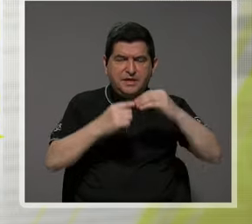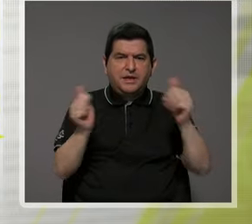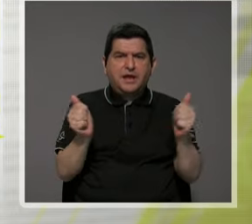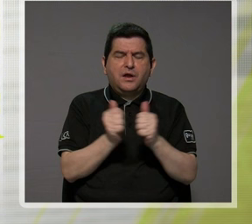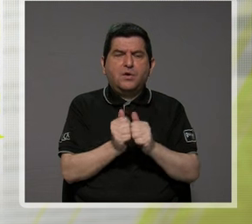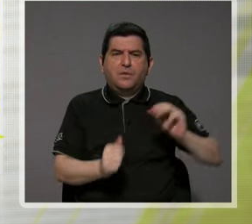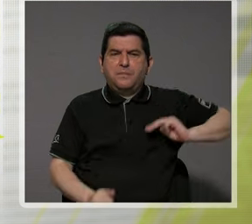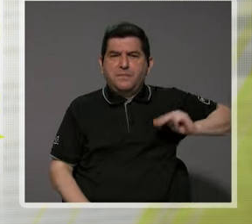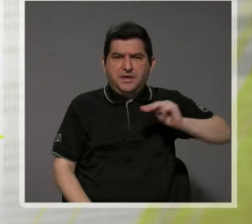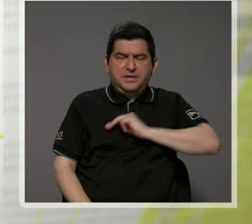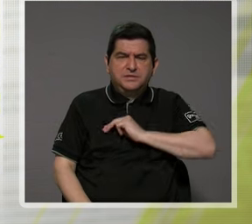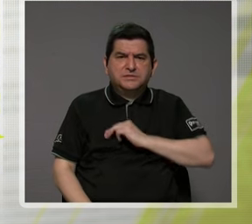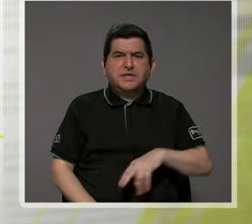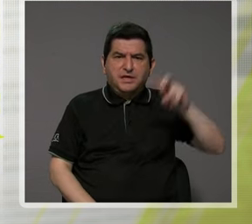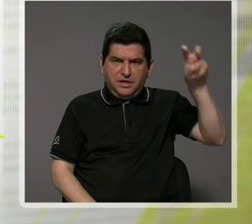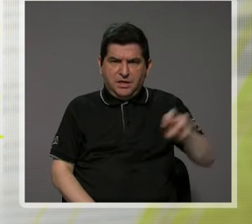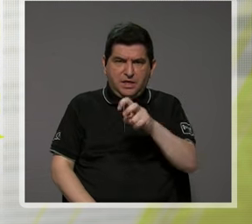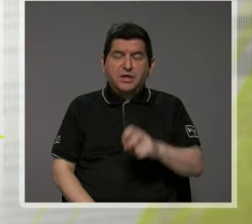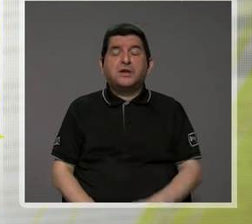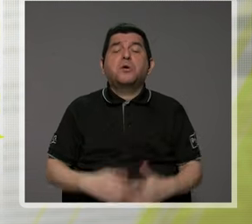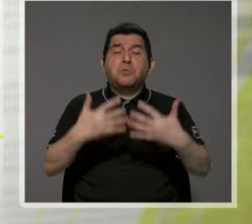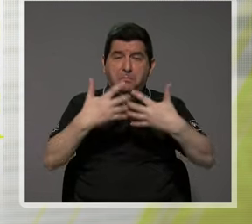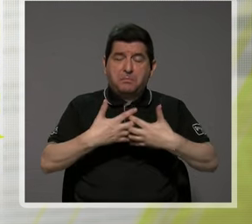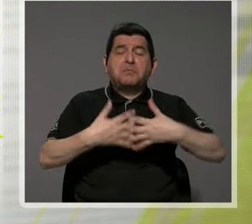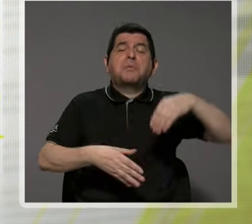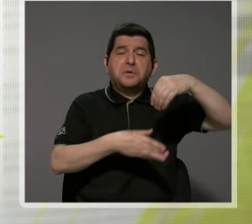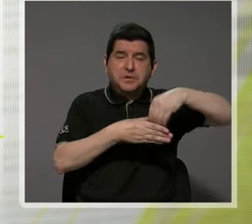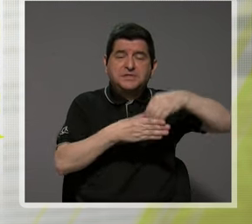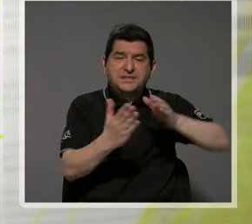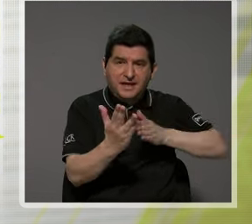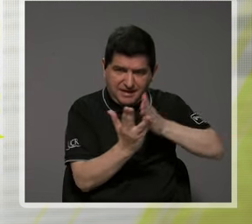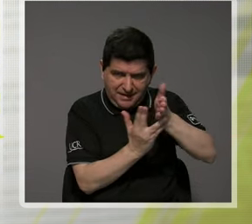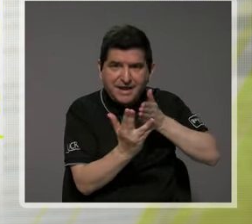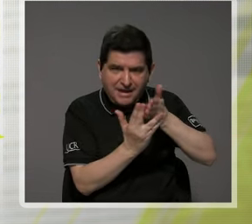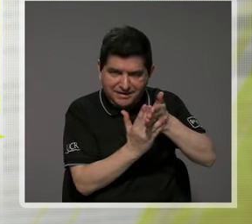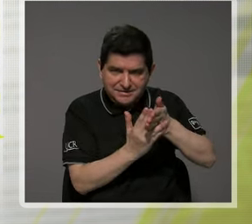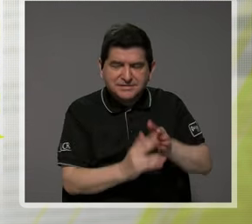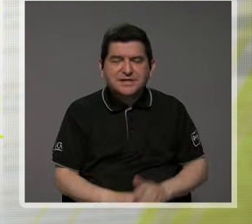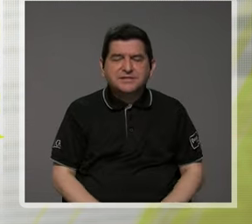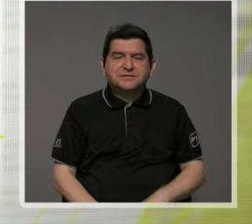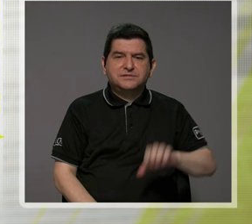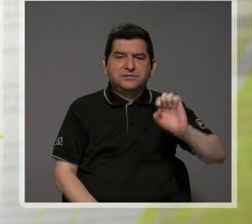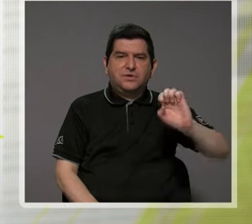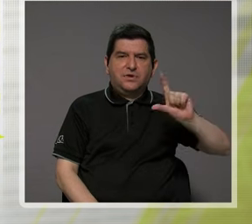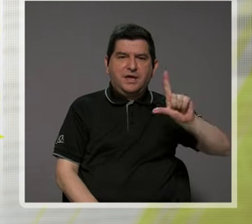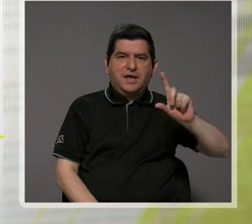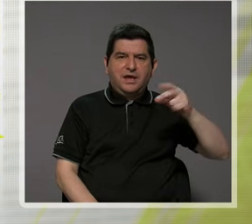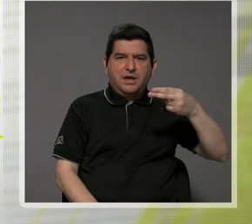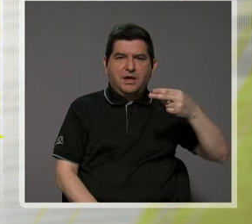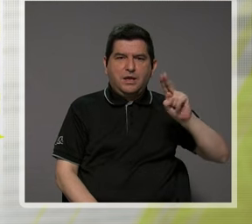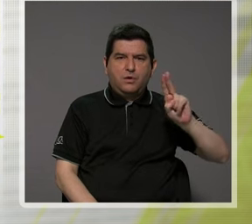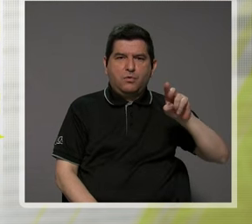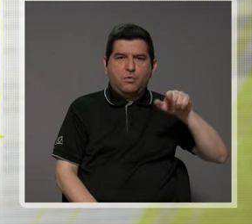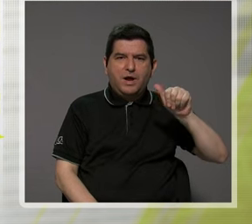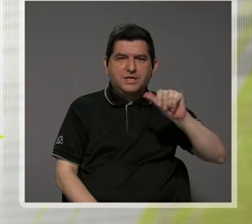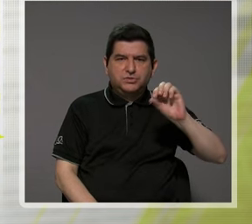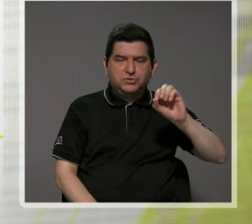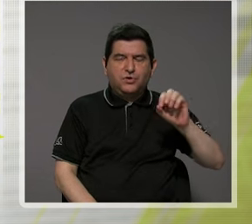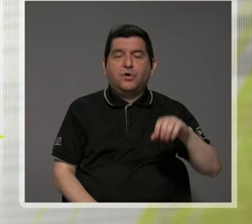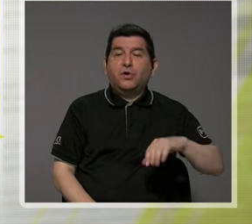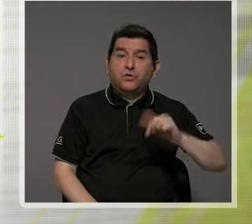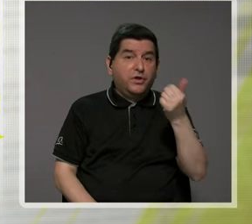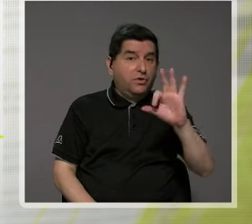mop ciertamente la empresa hizo inversiones en la entrada del huaso Porque los caminos no hubieran pasado de otra